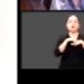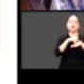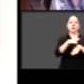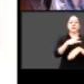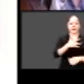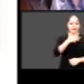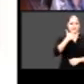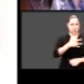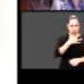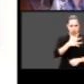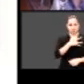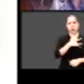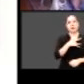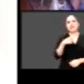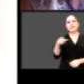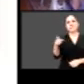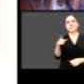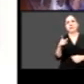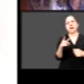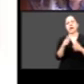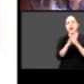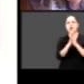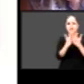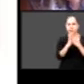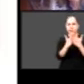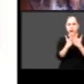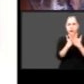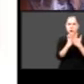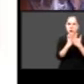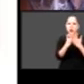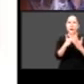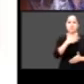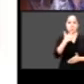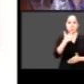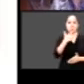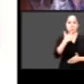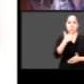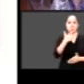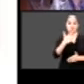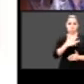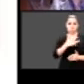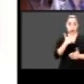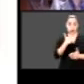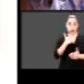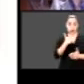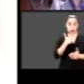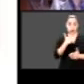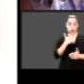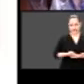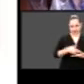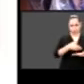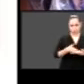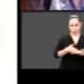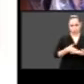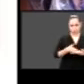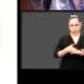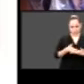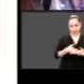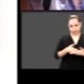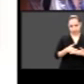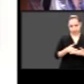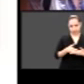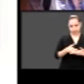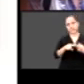son de esta asociación civil que se llama atentamente donde también están Daniela Labra Alejandra Márquez Odette